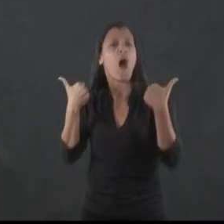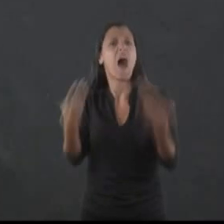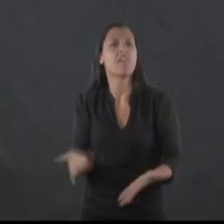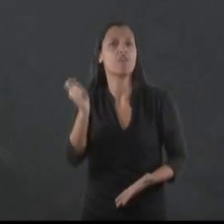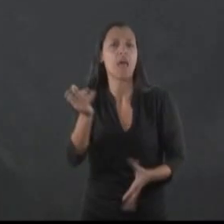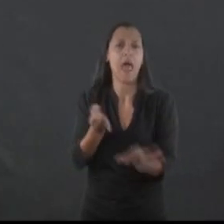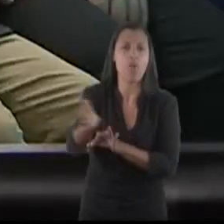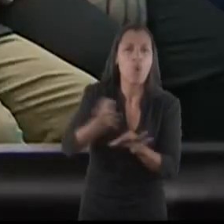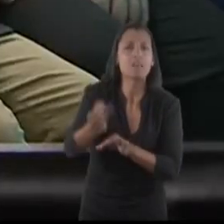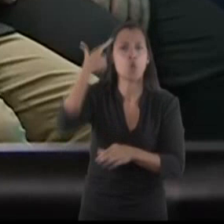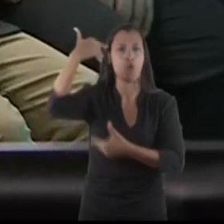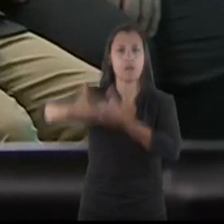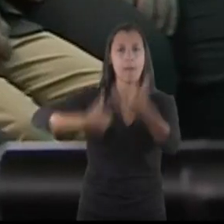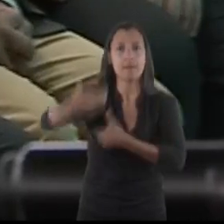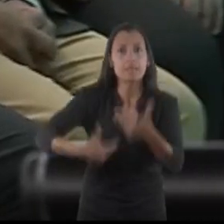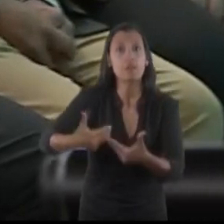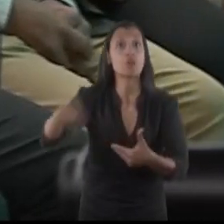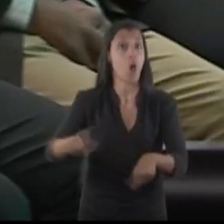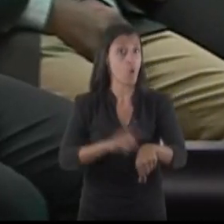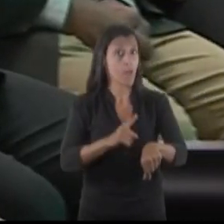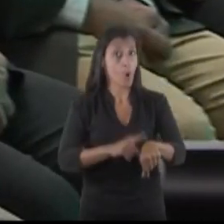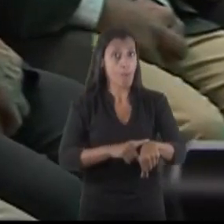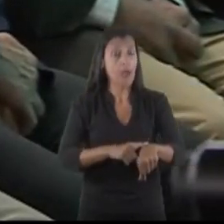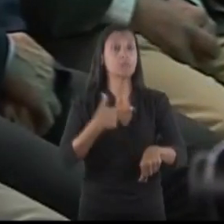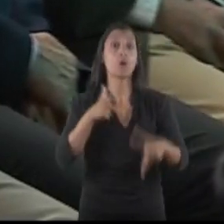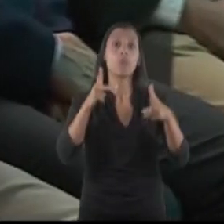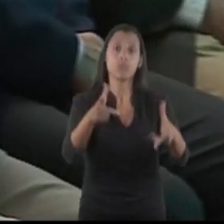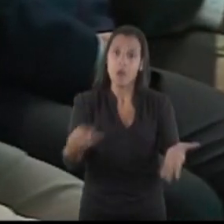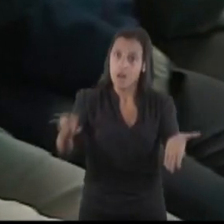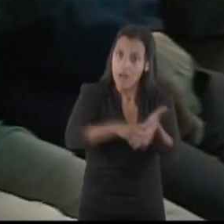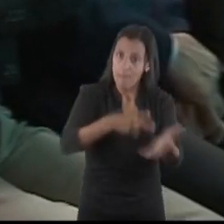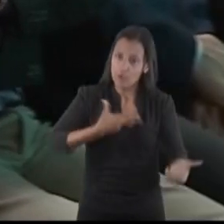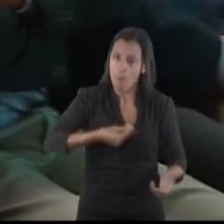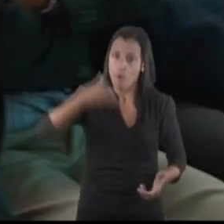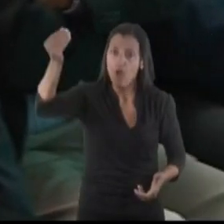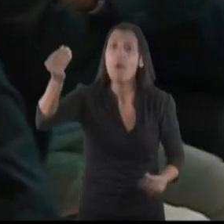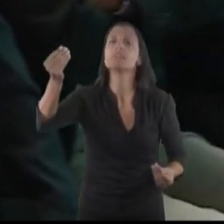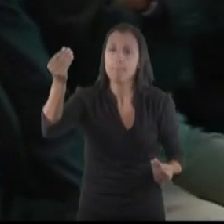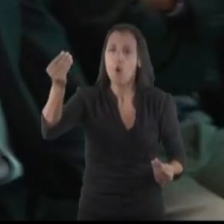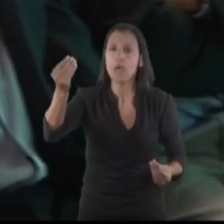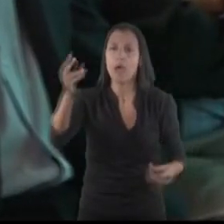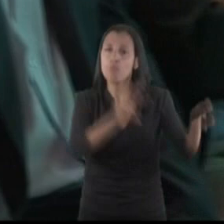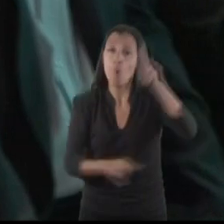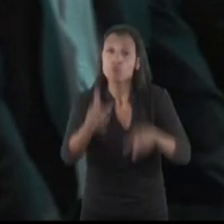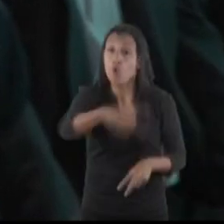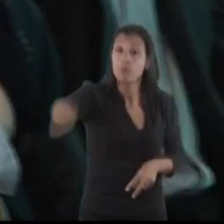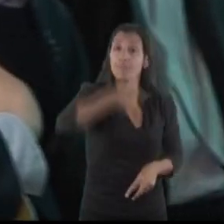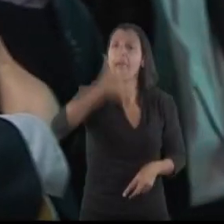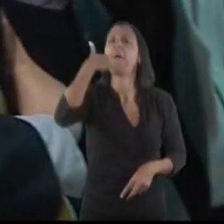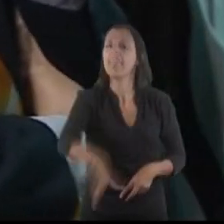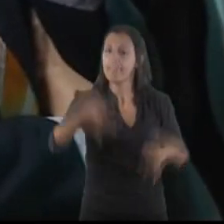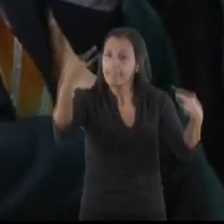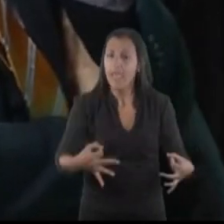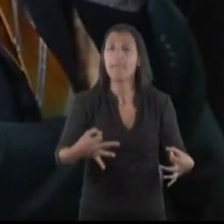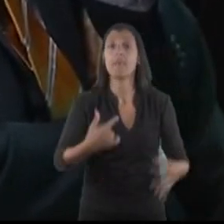educación, la capacitación, en un tiempo, lo digo una y otra vez para que todos lo entendamos, en donde